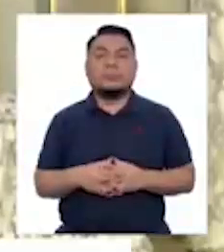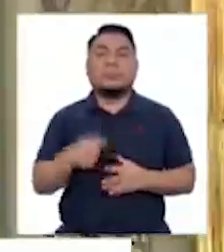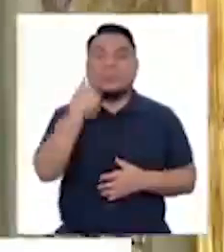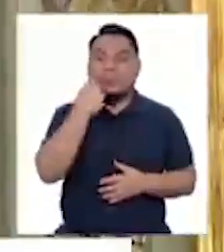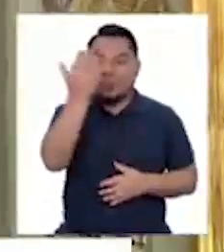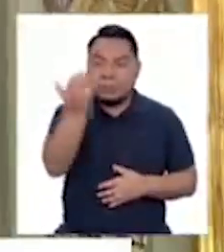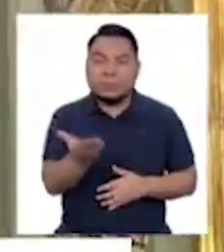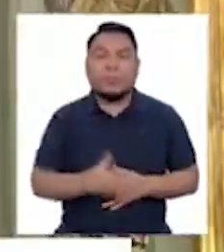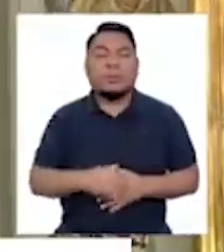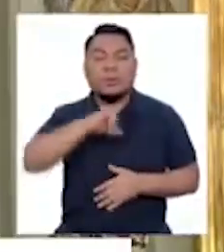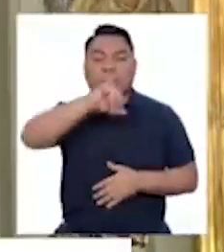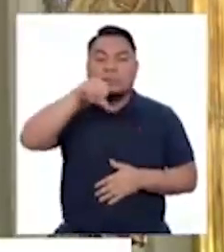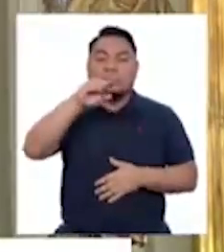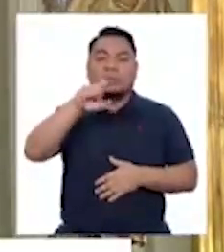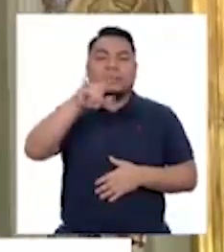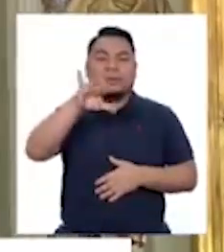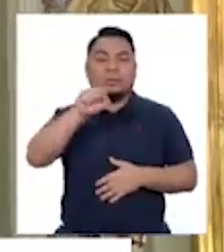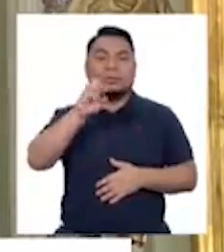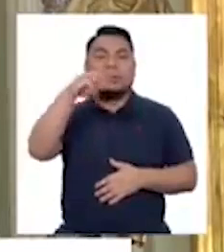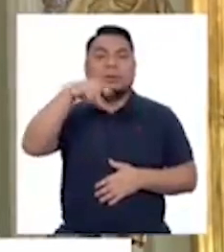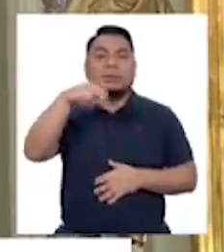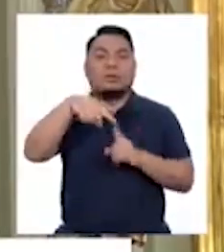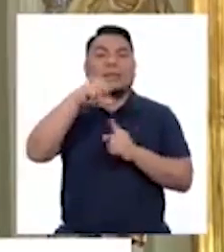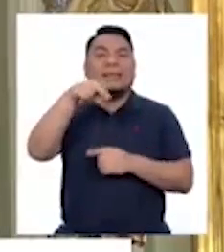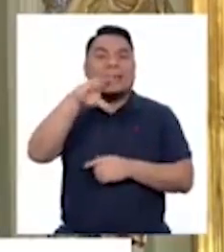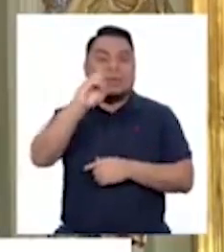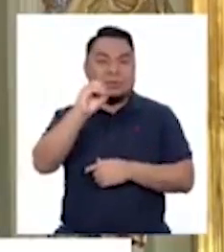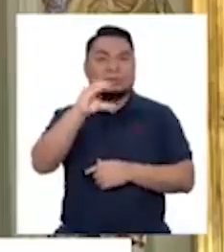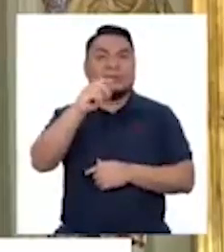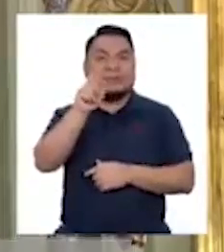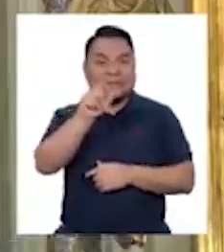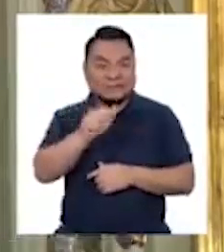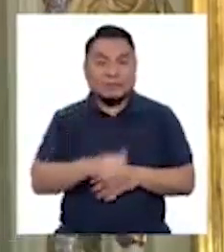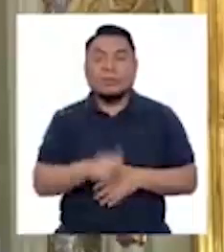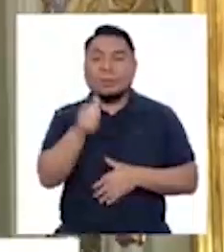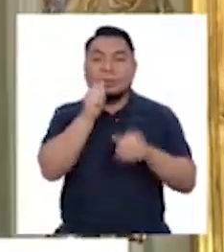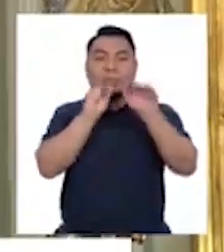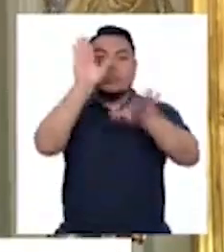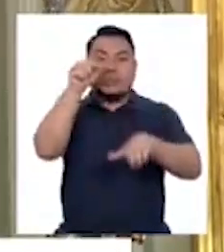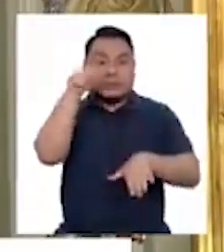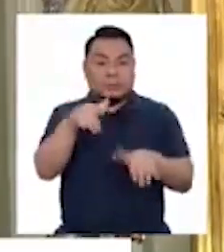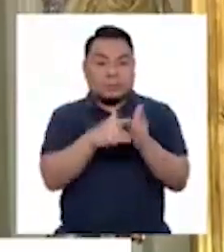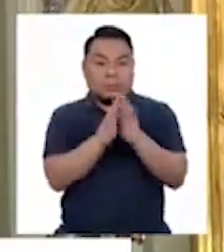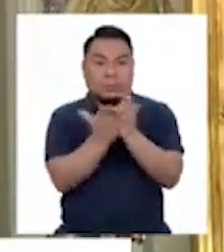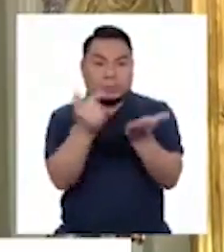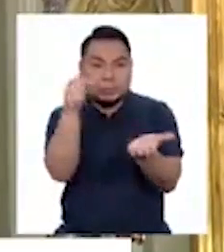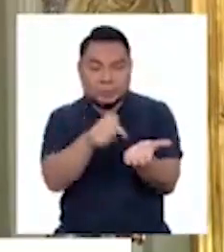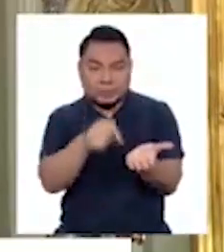Ciudadano Jorge Luis Montenegro Chavesta, juráis por Dios y estos santos